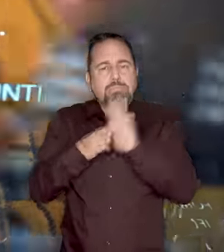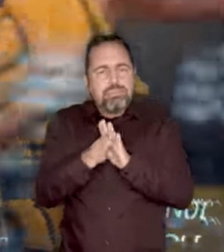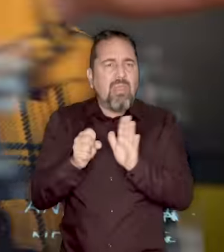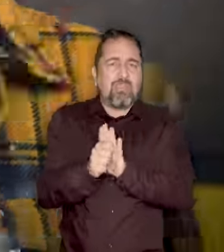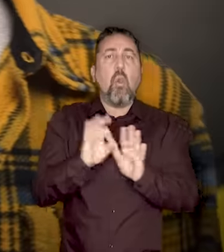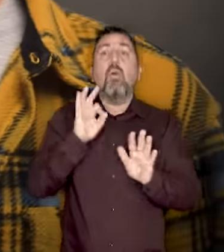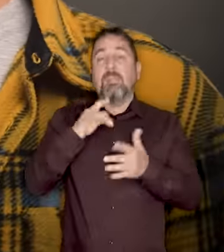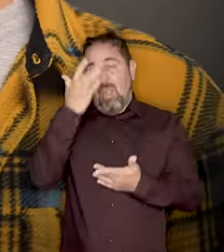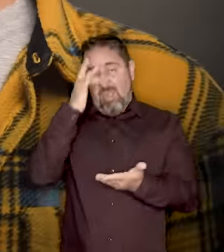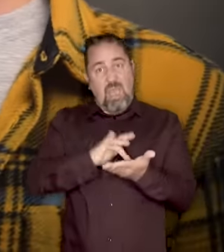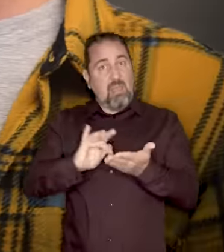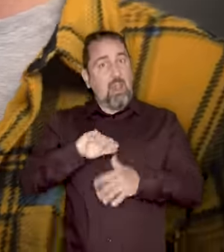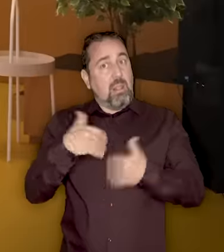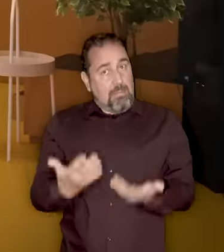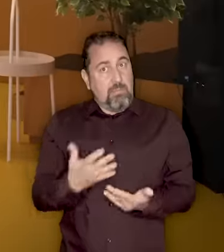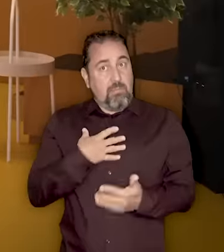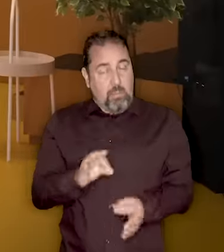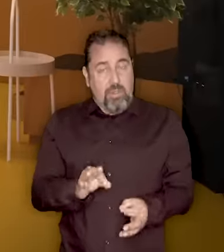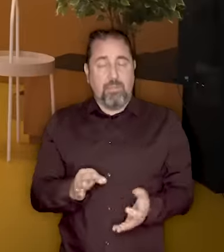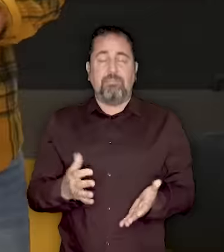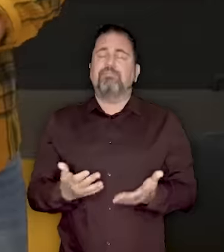tecnológico y digital.